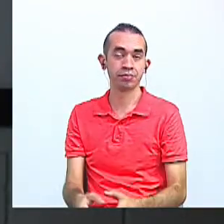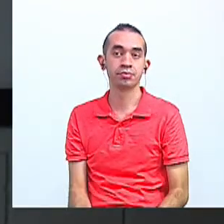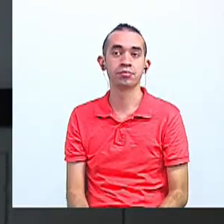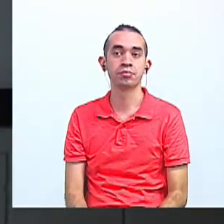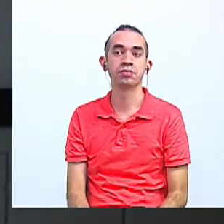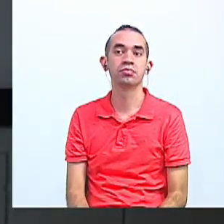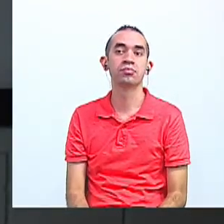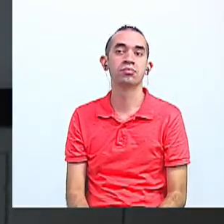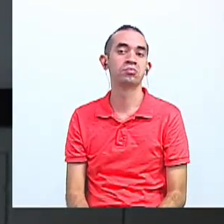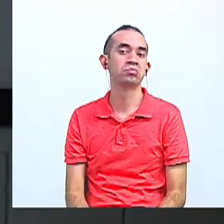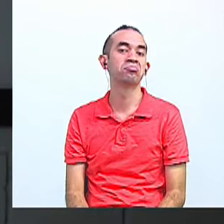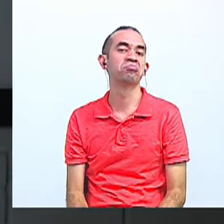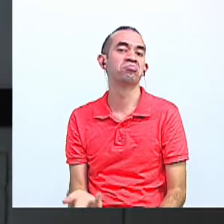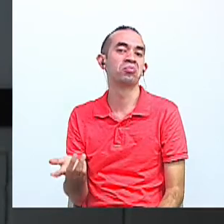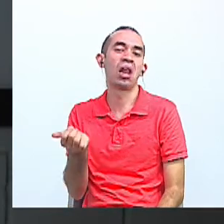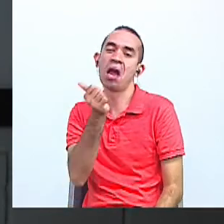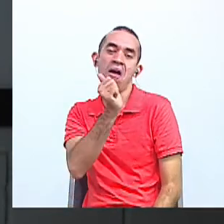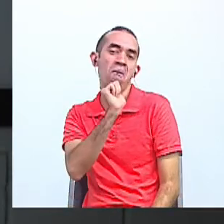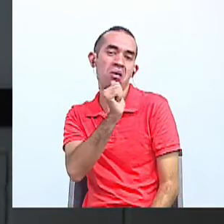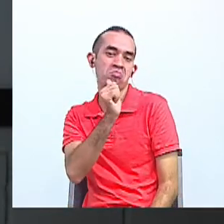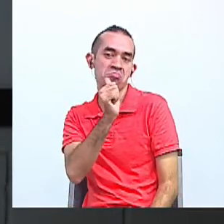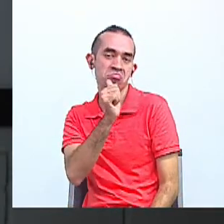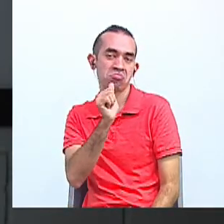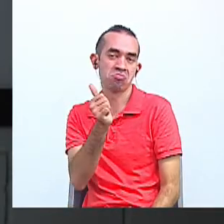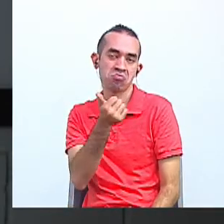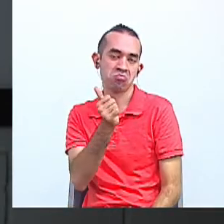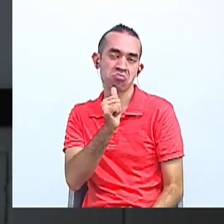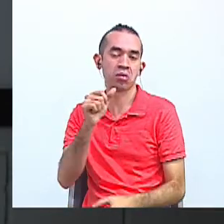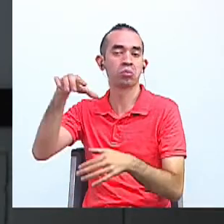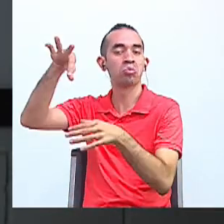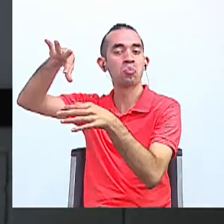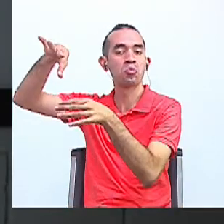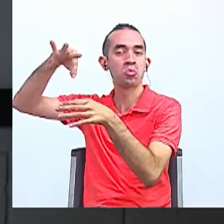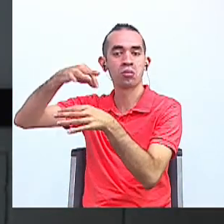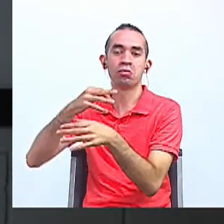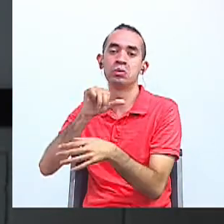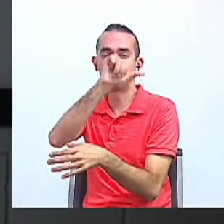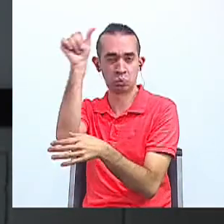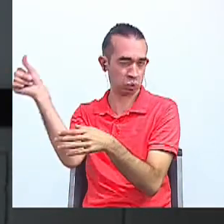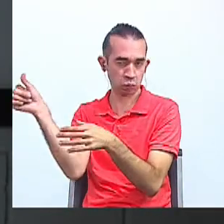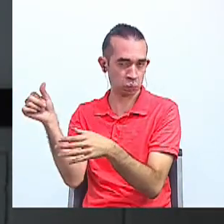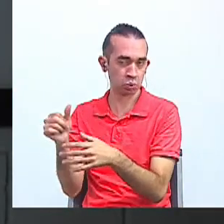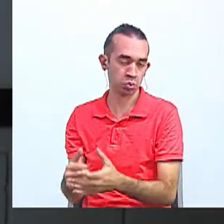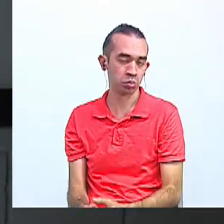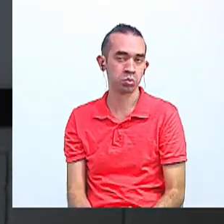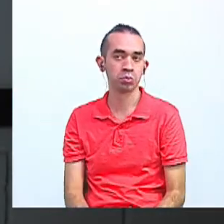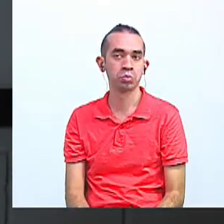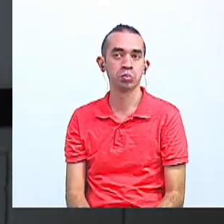Vamos a usar en este caso agua con un tinte azul.